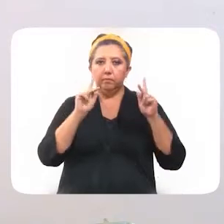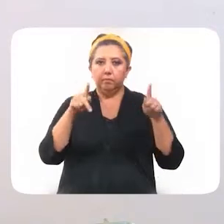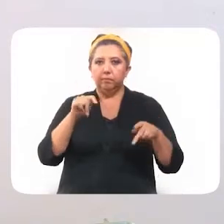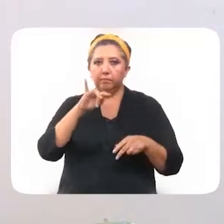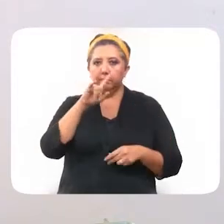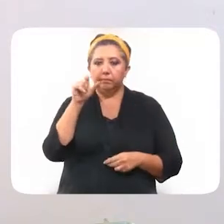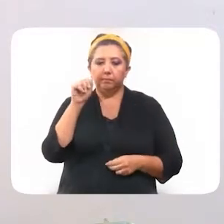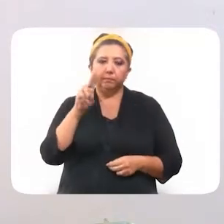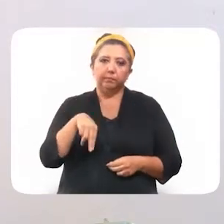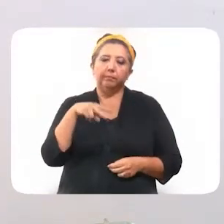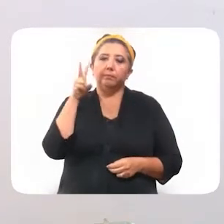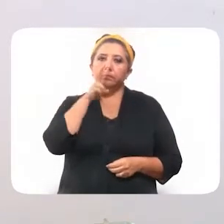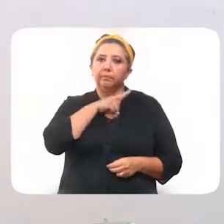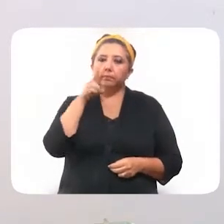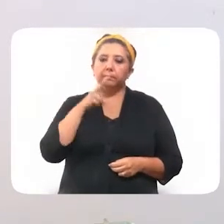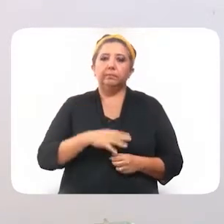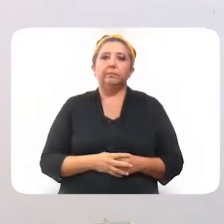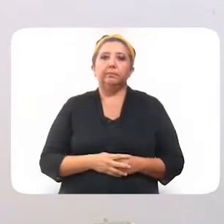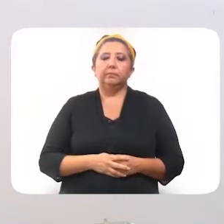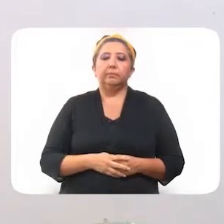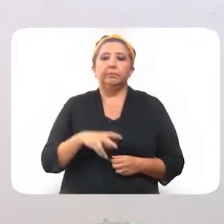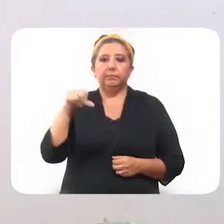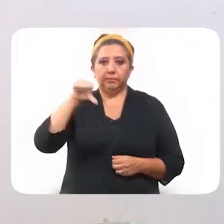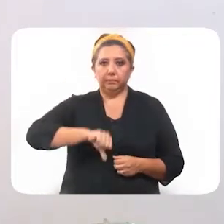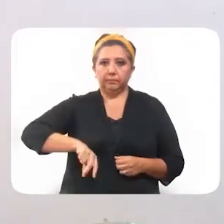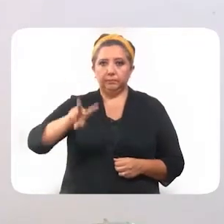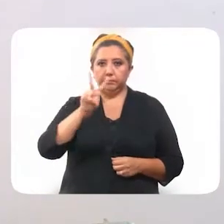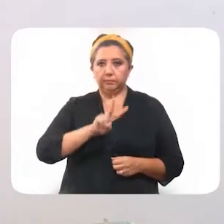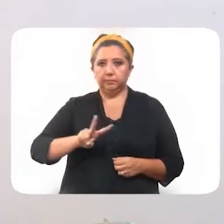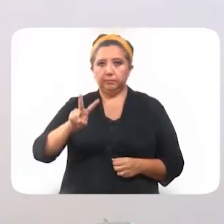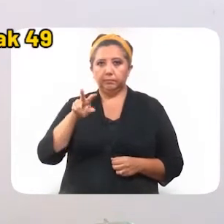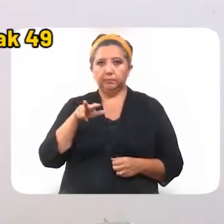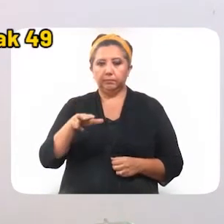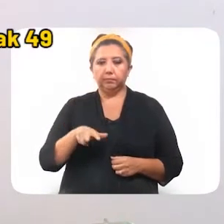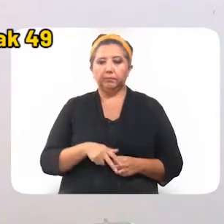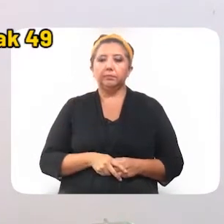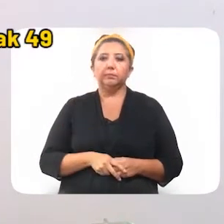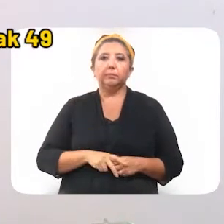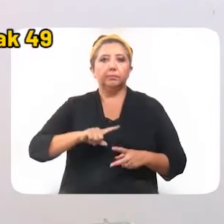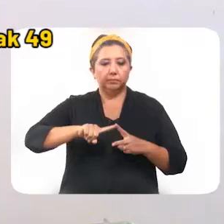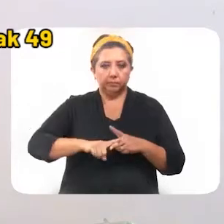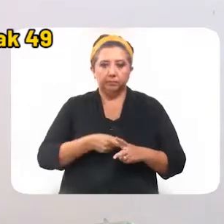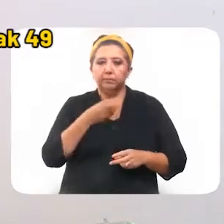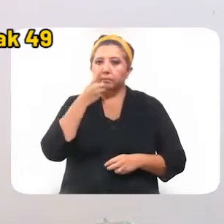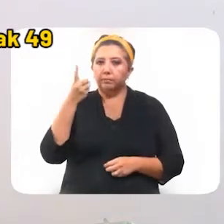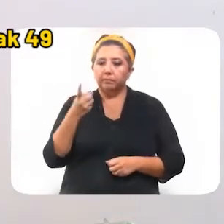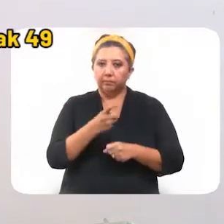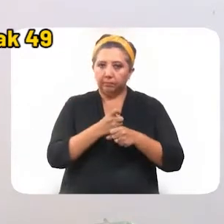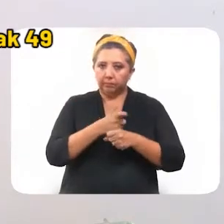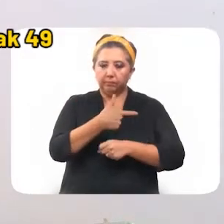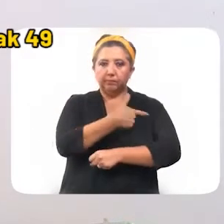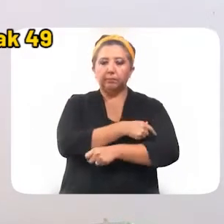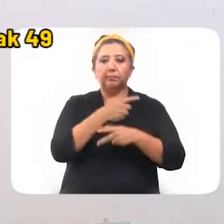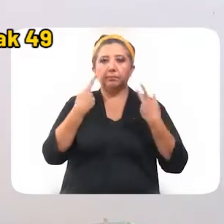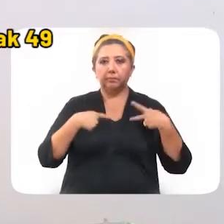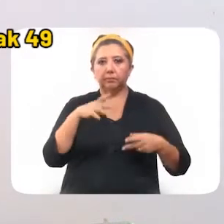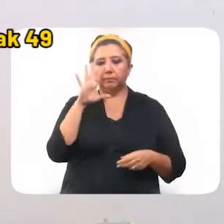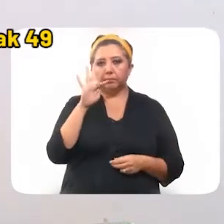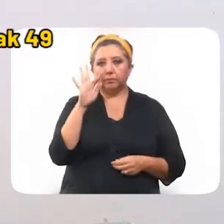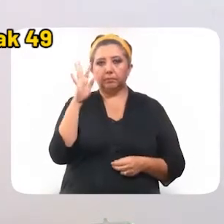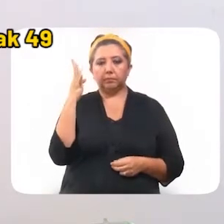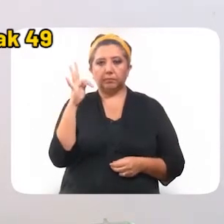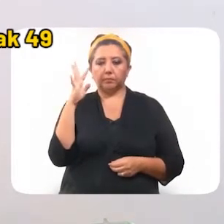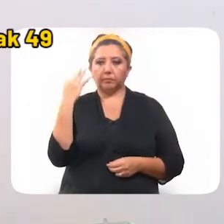Progreso, Tizimín y Valladolid, a partir de hoy viernes 18. Iniciar con la aplicación de la primera dosis a personas de